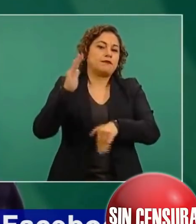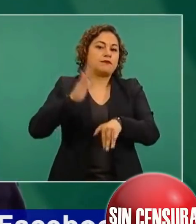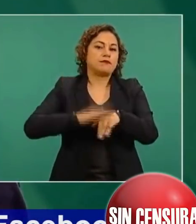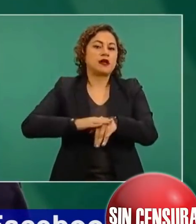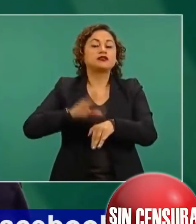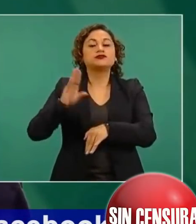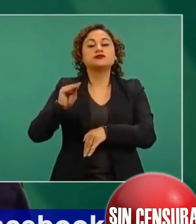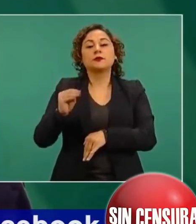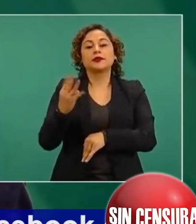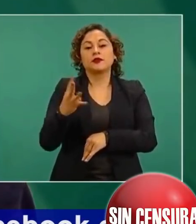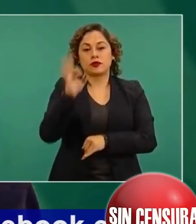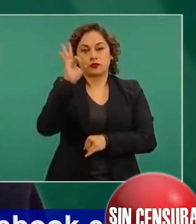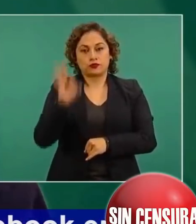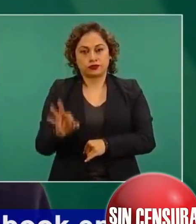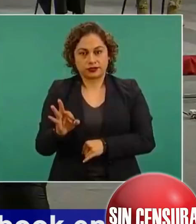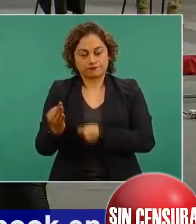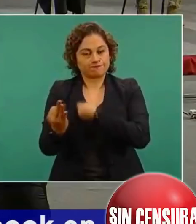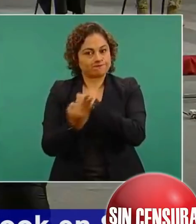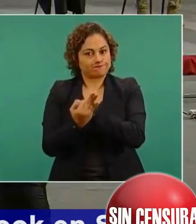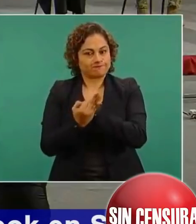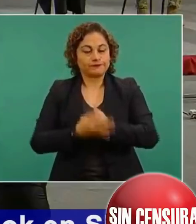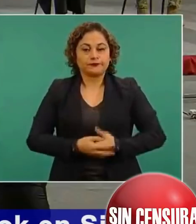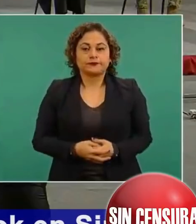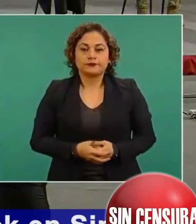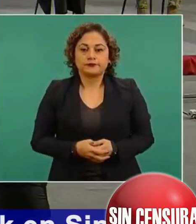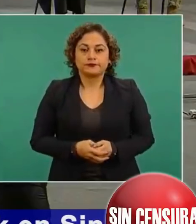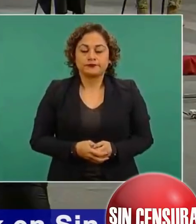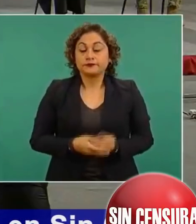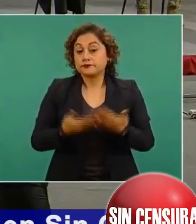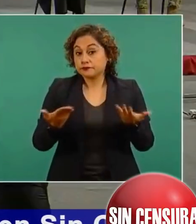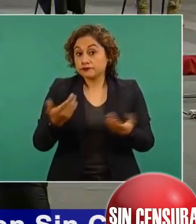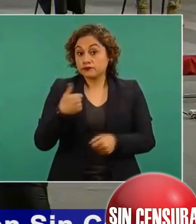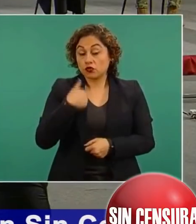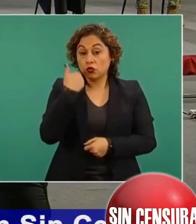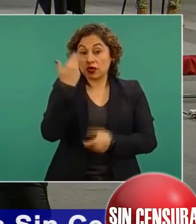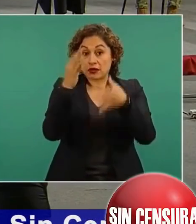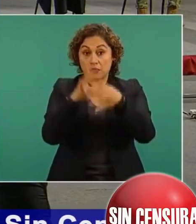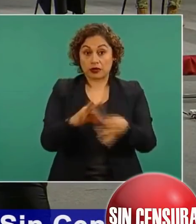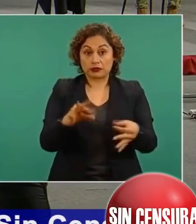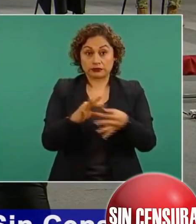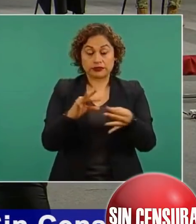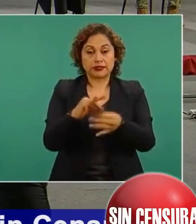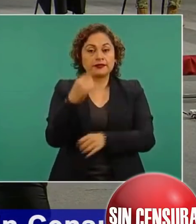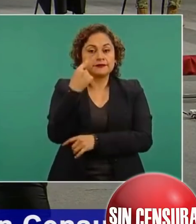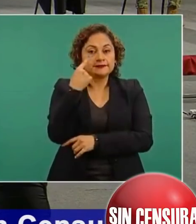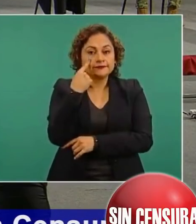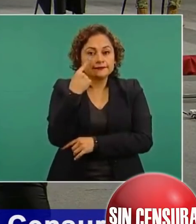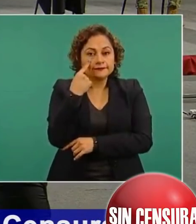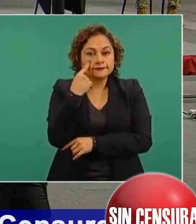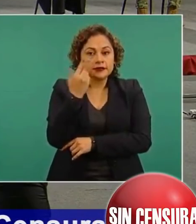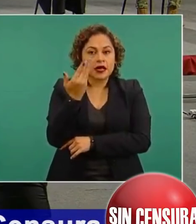hasta 94%. Ahora, aquí aprovecho para comentar, desde el